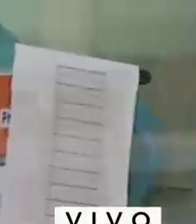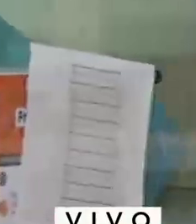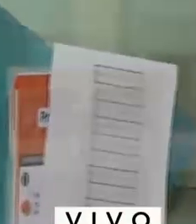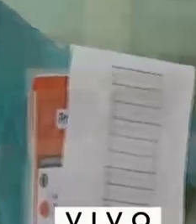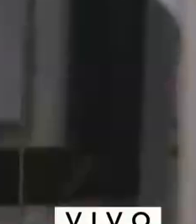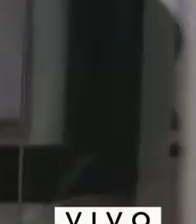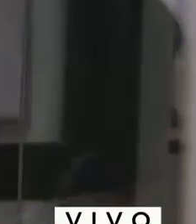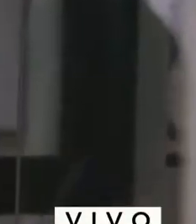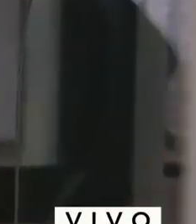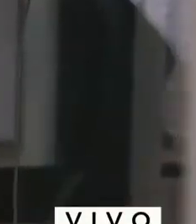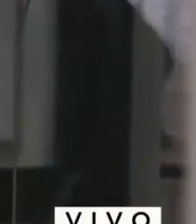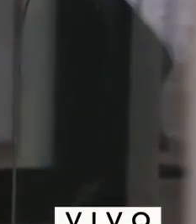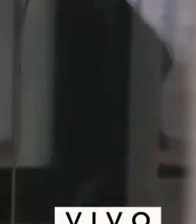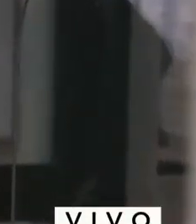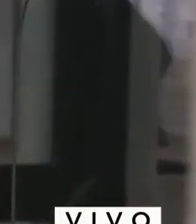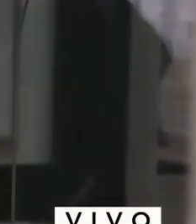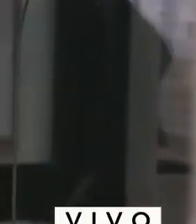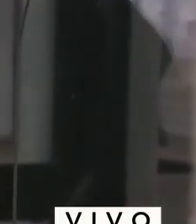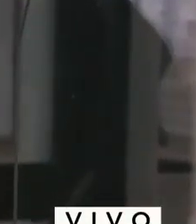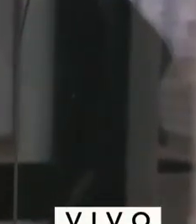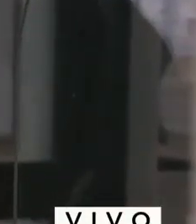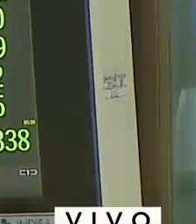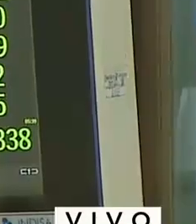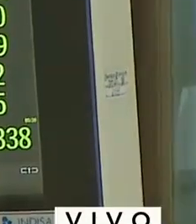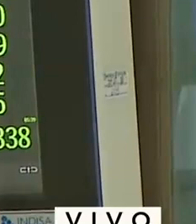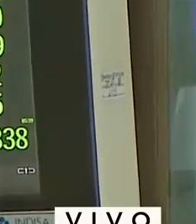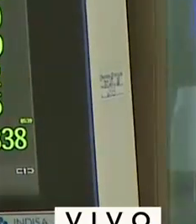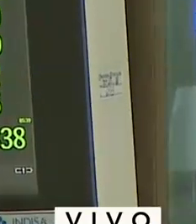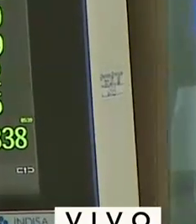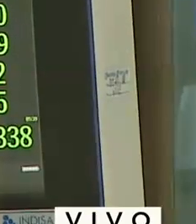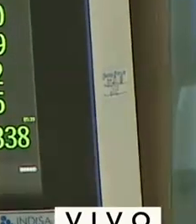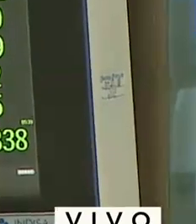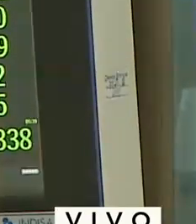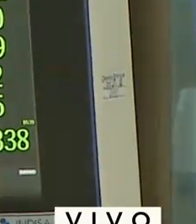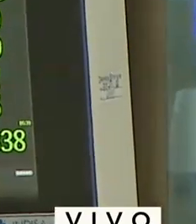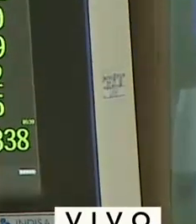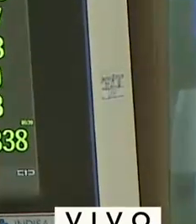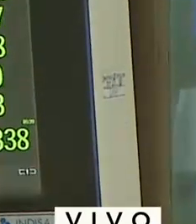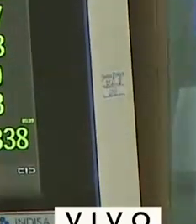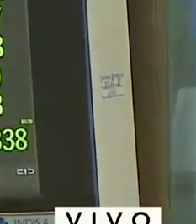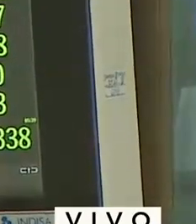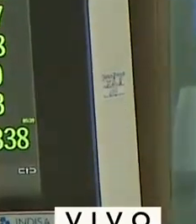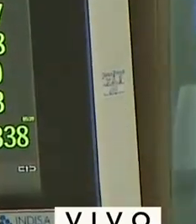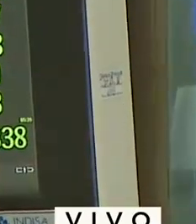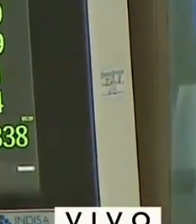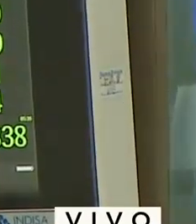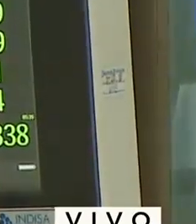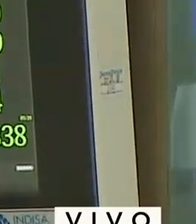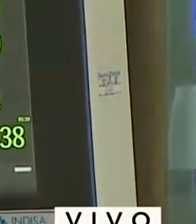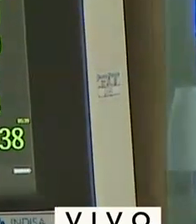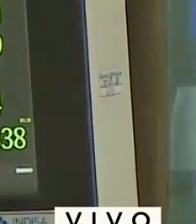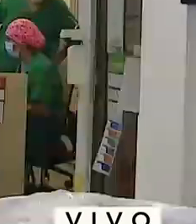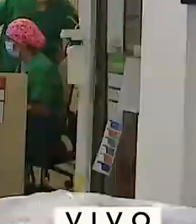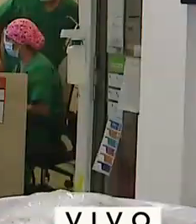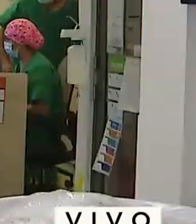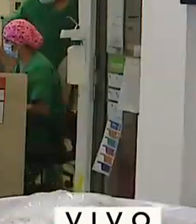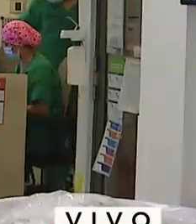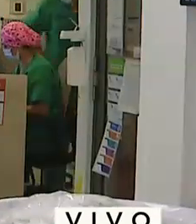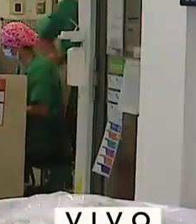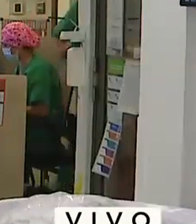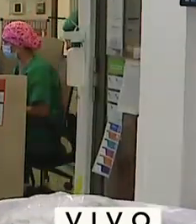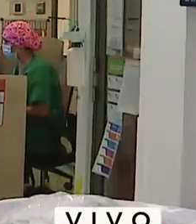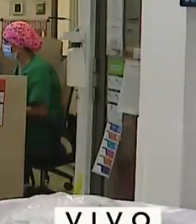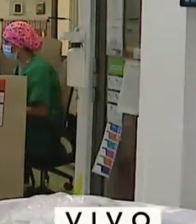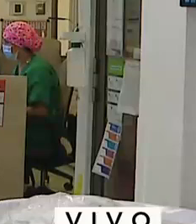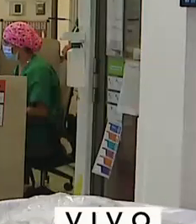1:30. Los números que vemos ahí en pantalla son altos, 1.998 nuevos casos en las